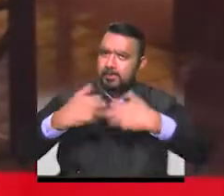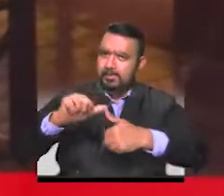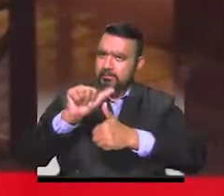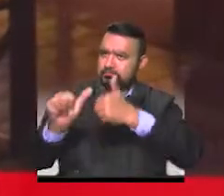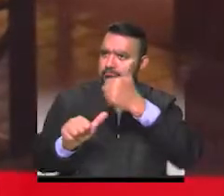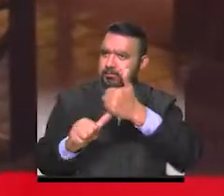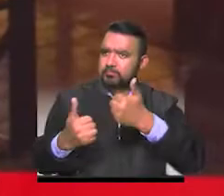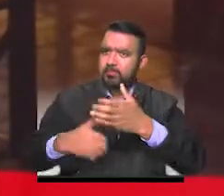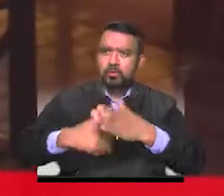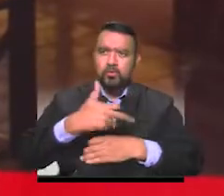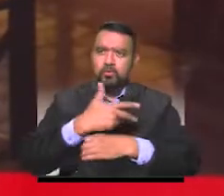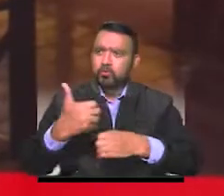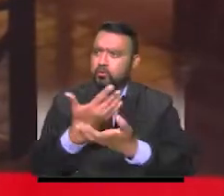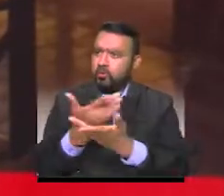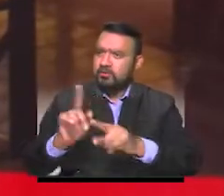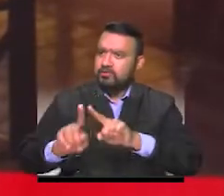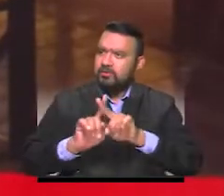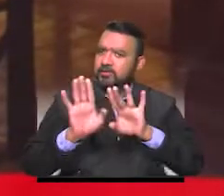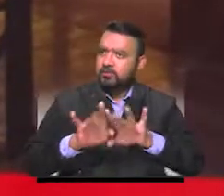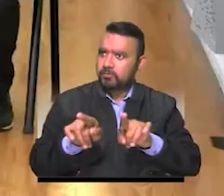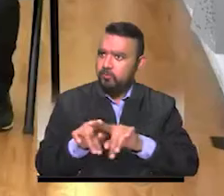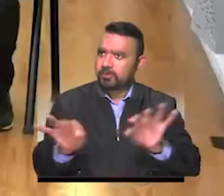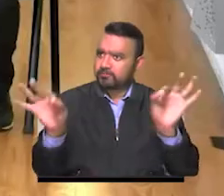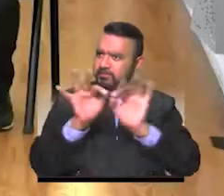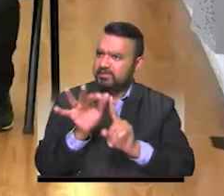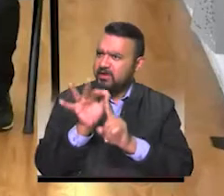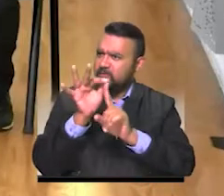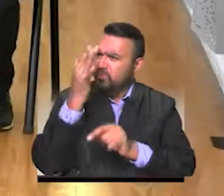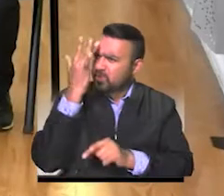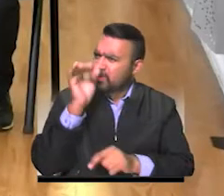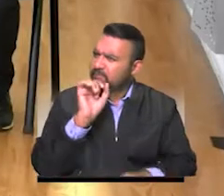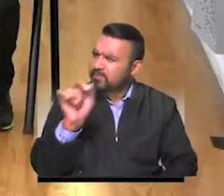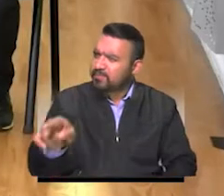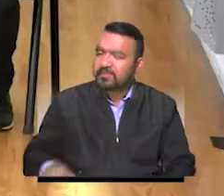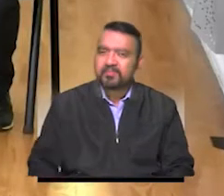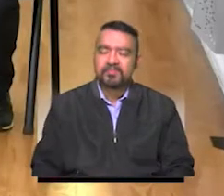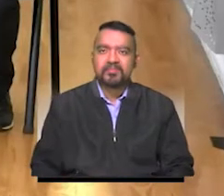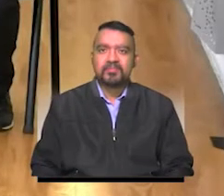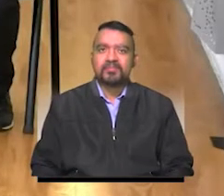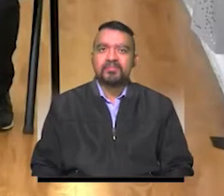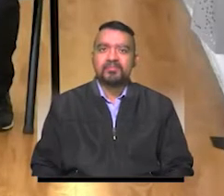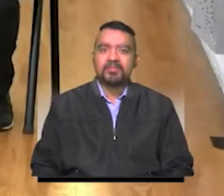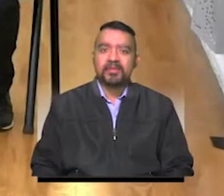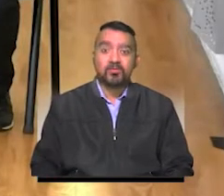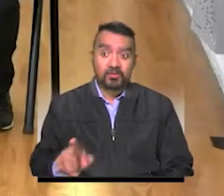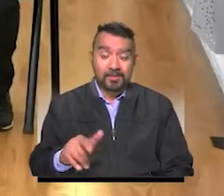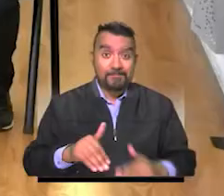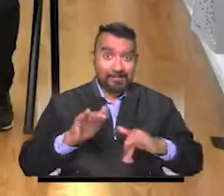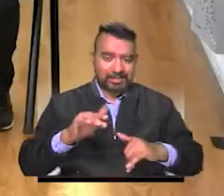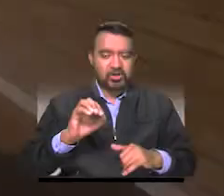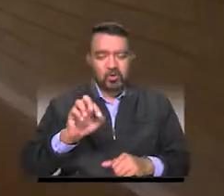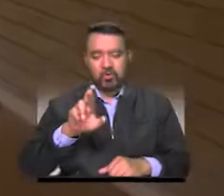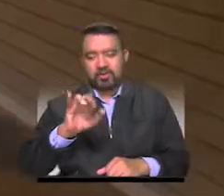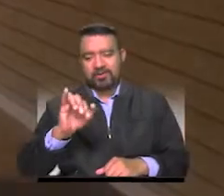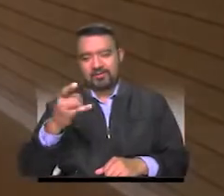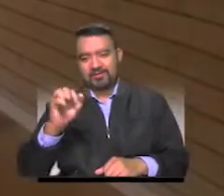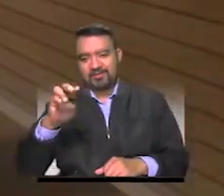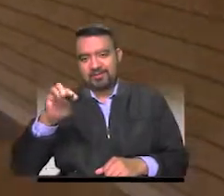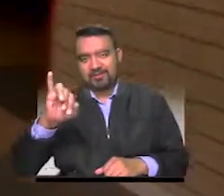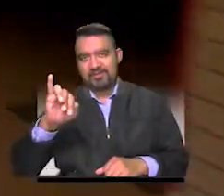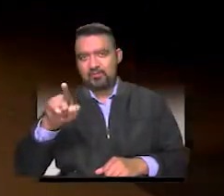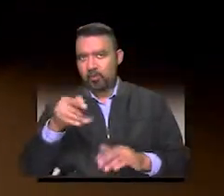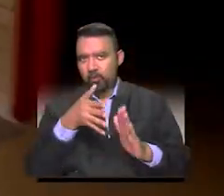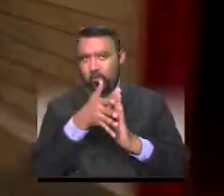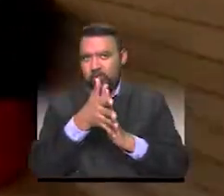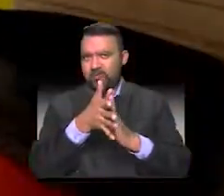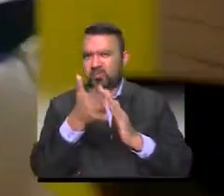los productos, en el diseño. Bueno, yo me quiero centrar especialmente en origami. ¿Por qué? Porque es una línea